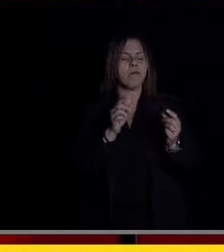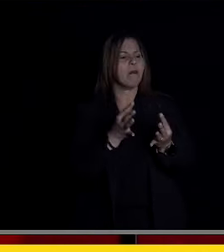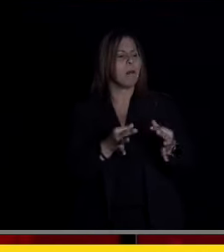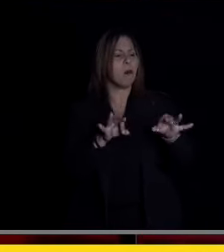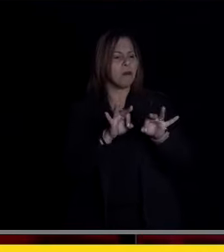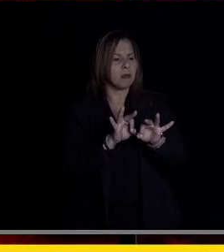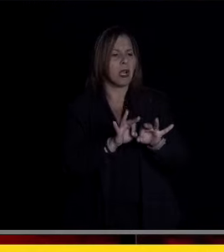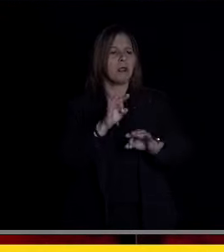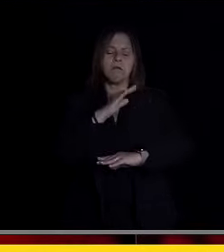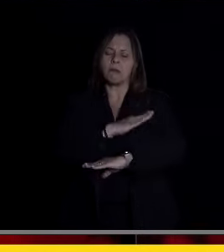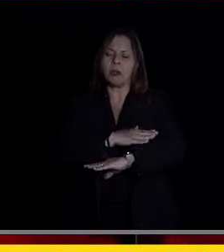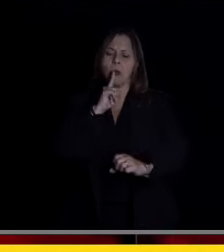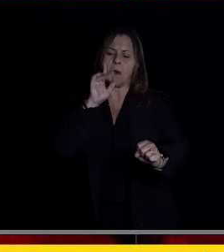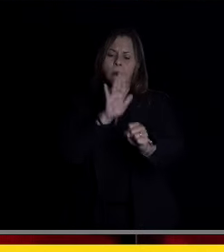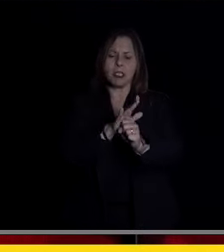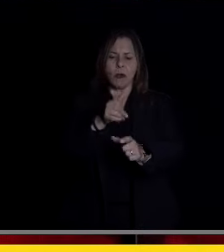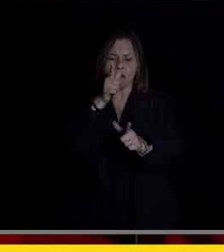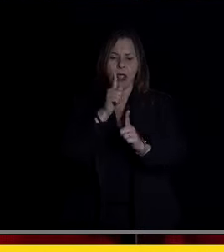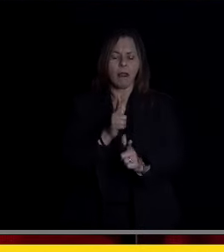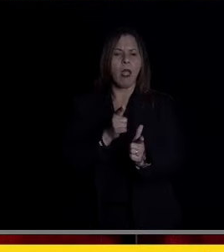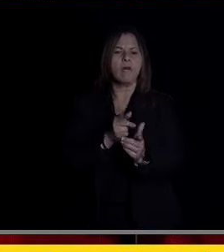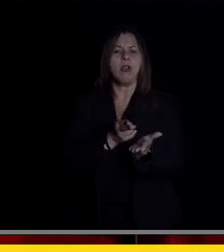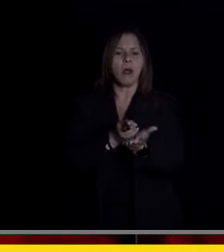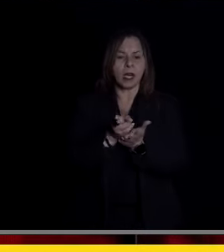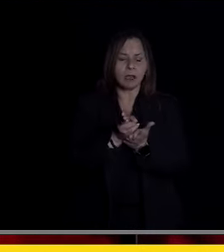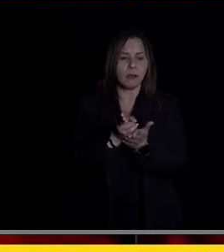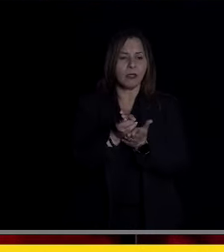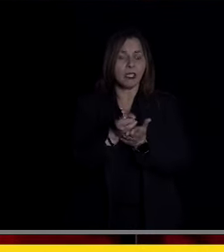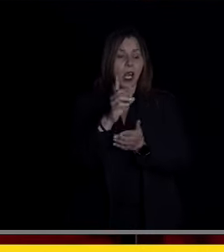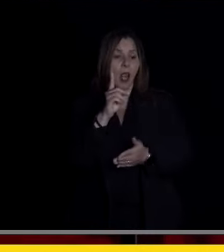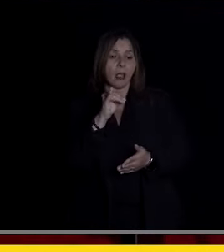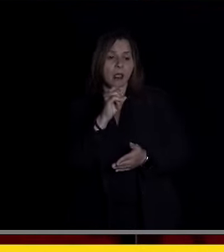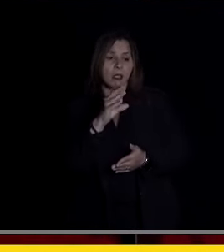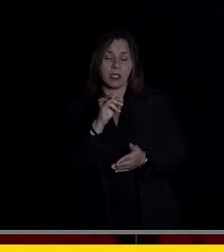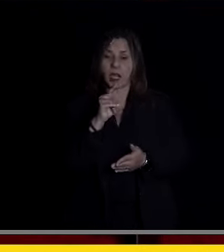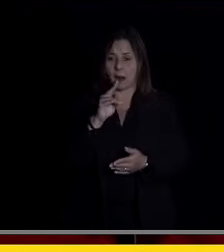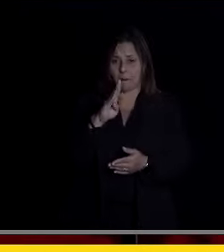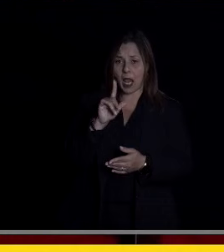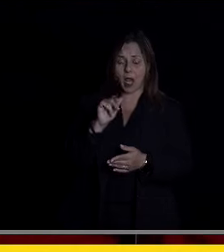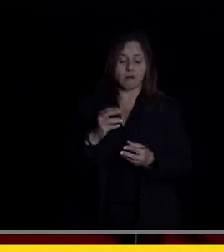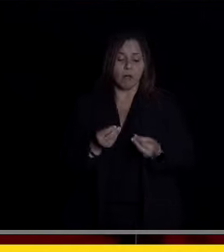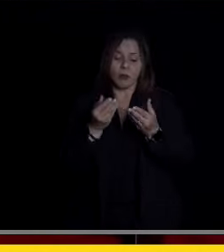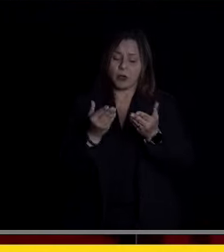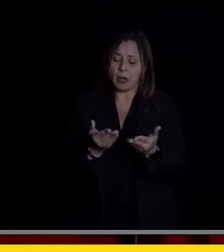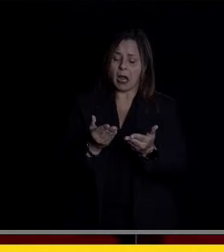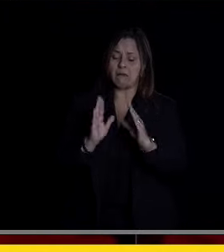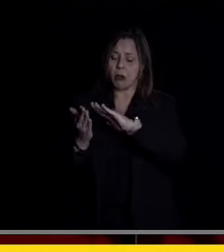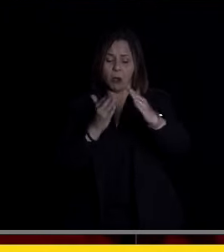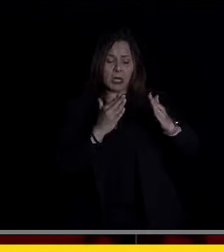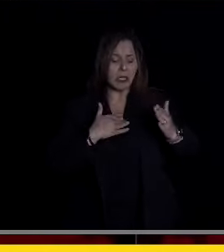lealtad, el compromiso. La disciplina para anteponer el bienestar colectivo a los afanes